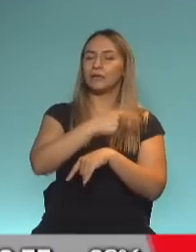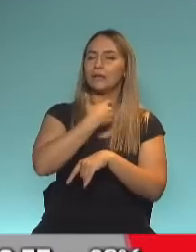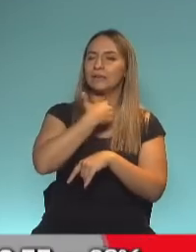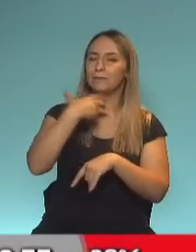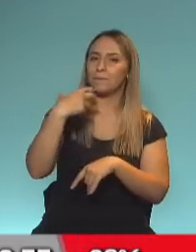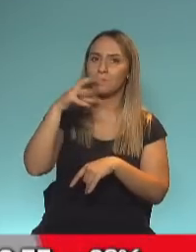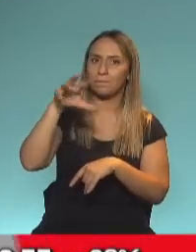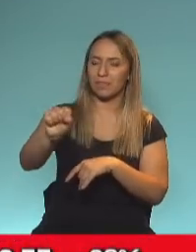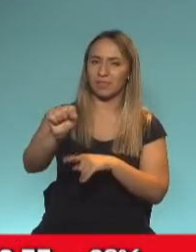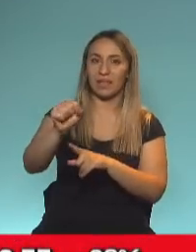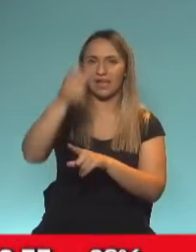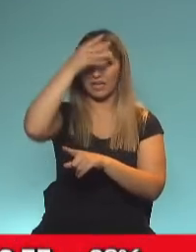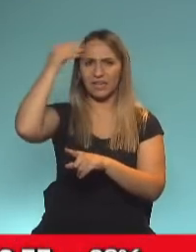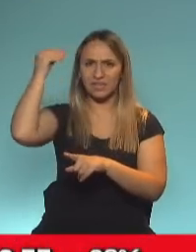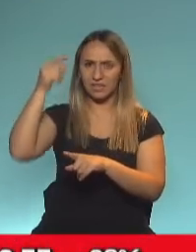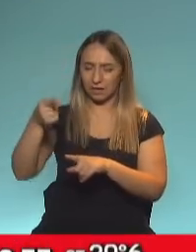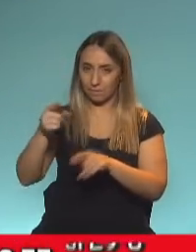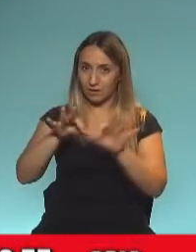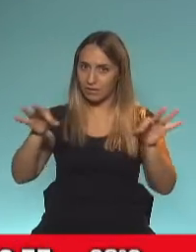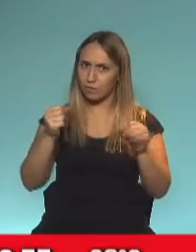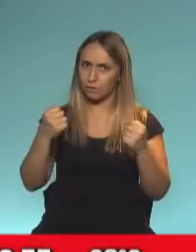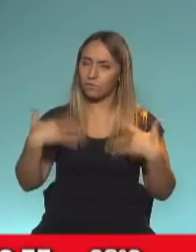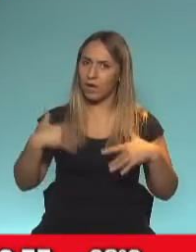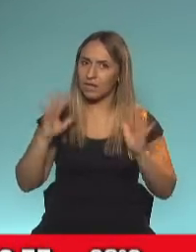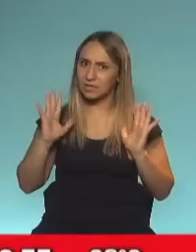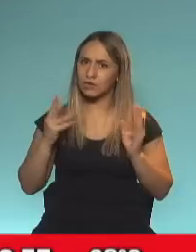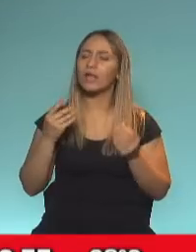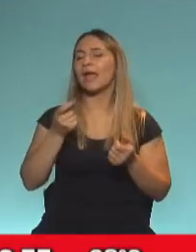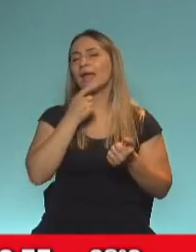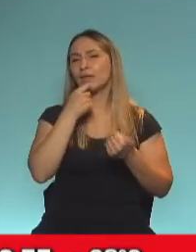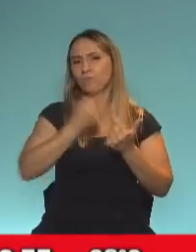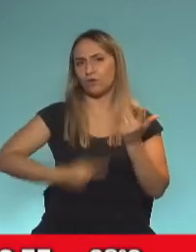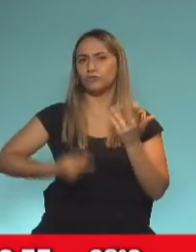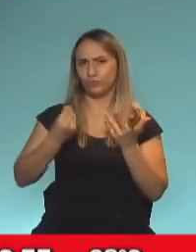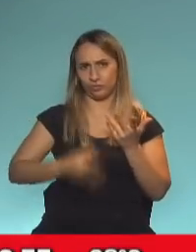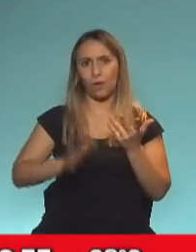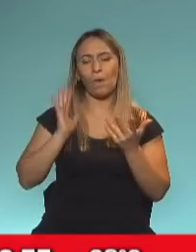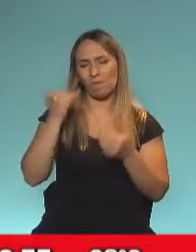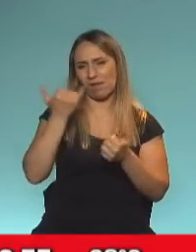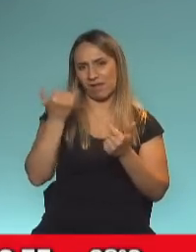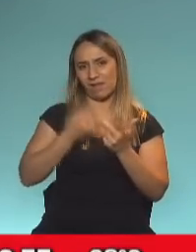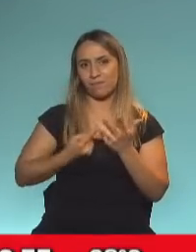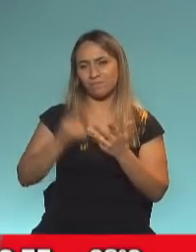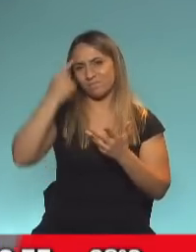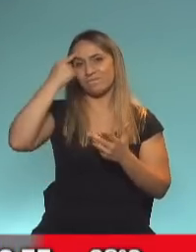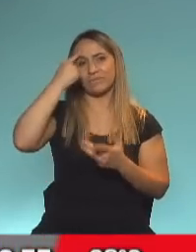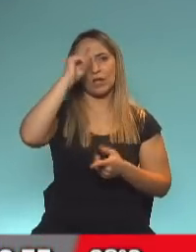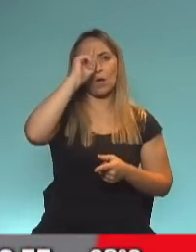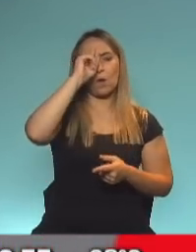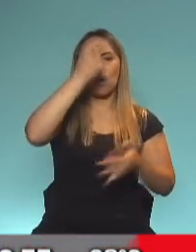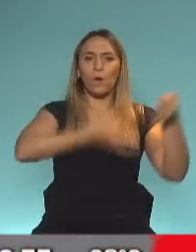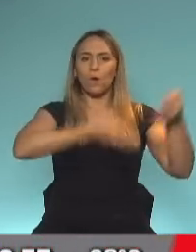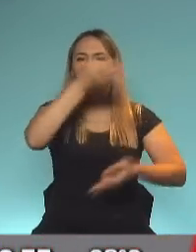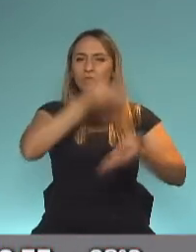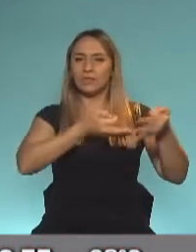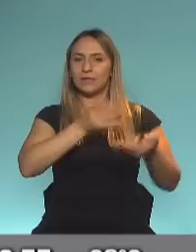con un alto impacto. Hay sobrados ejemplos para creer que la justicia en nuestro país falla de